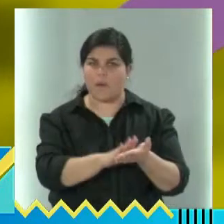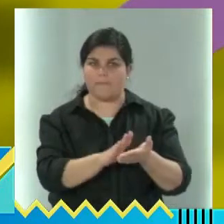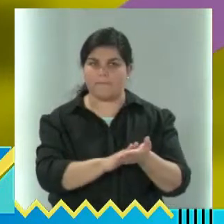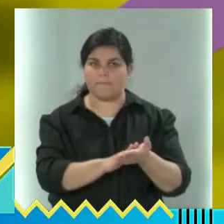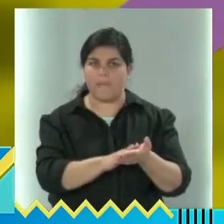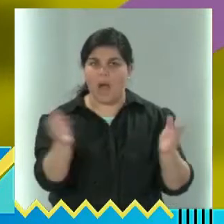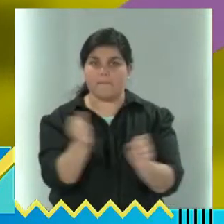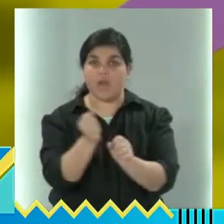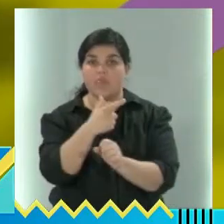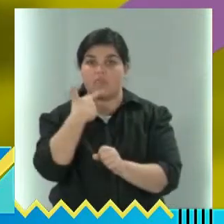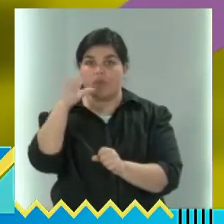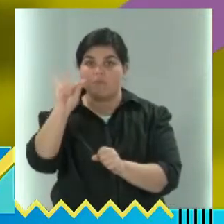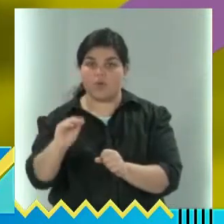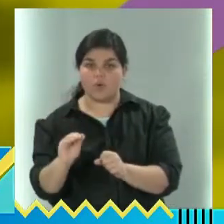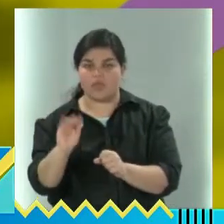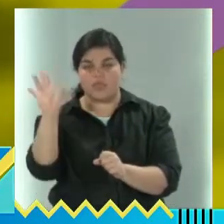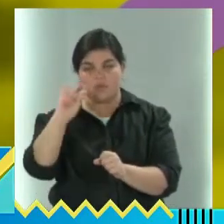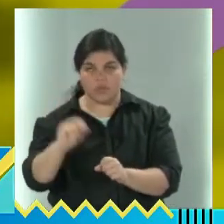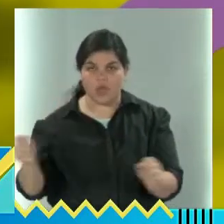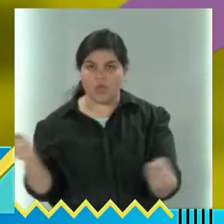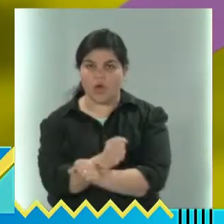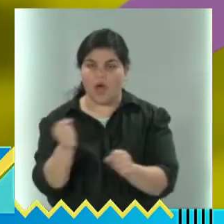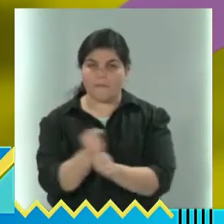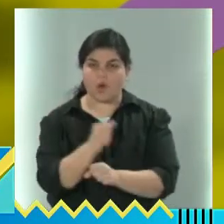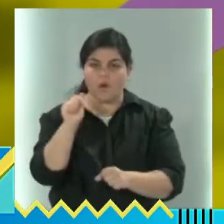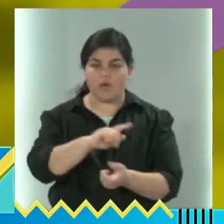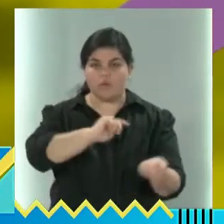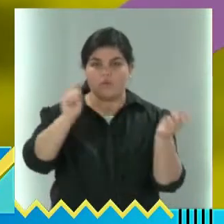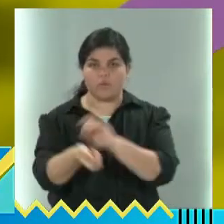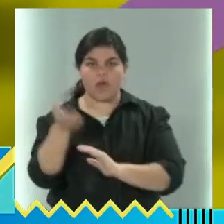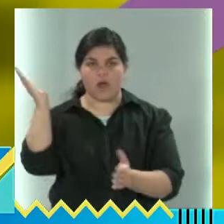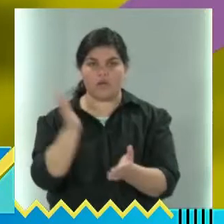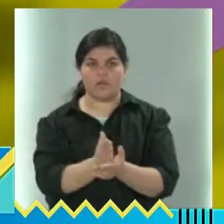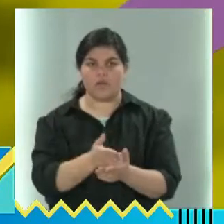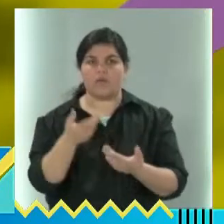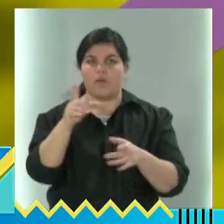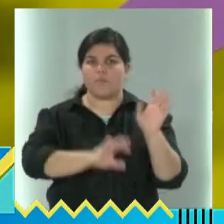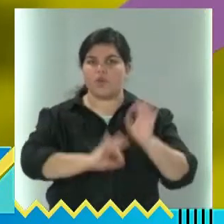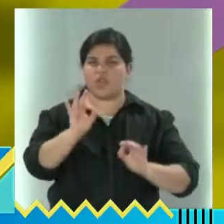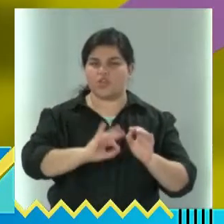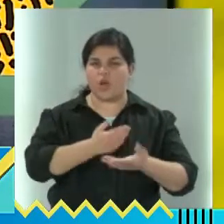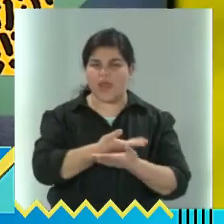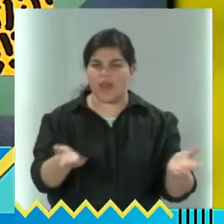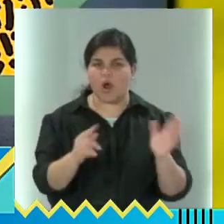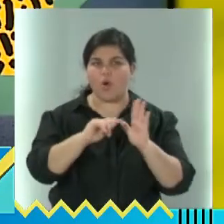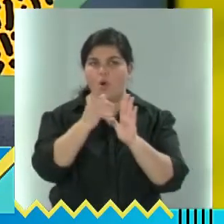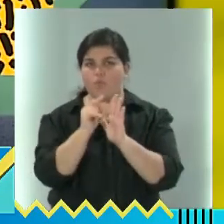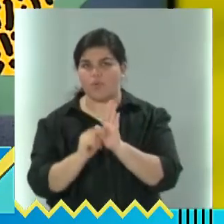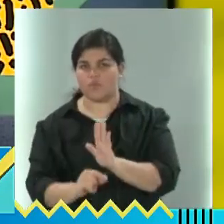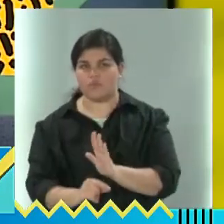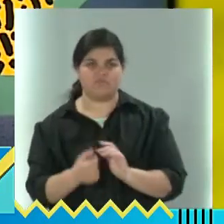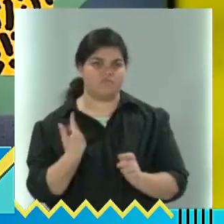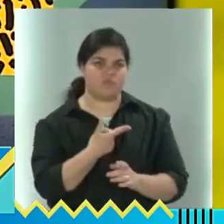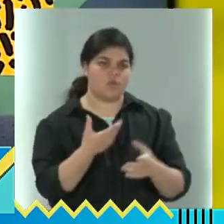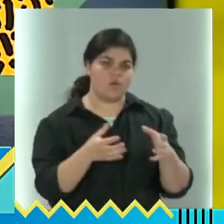de Diputados. ¿Qué posibilidades hay de que eso suceda, ¿no? Y si tiene que ver con el proyecto en general o con determinados artículos. Desde el bloque no lo hemos